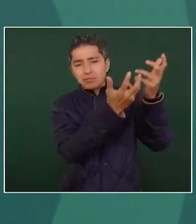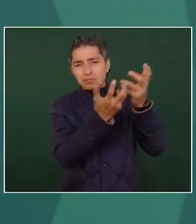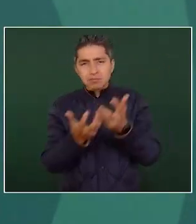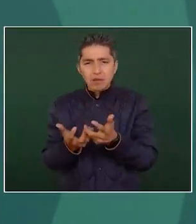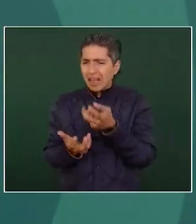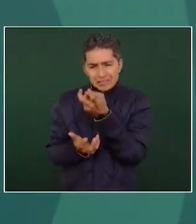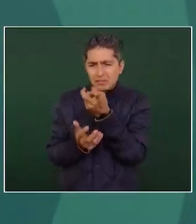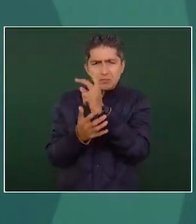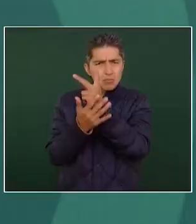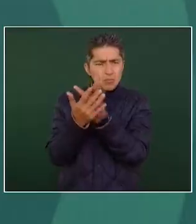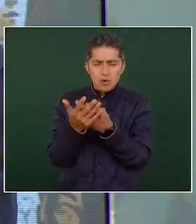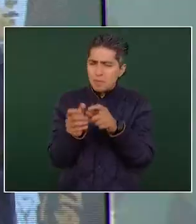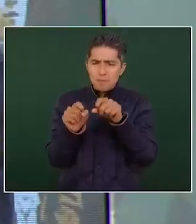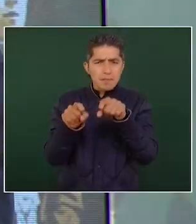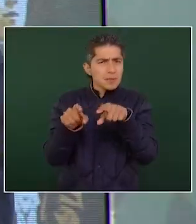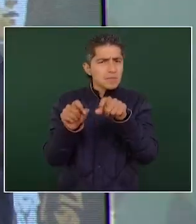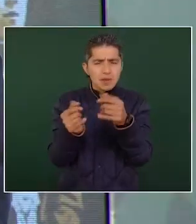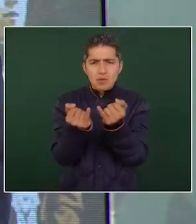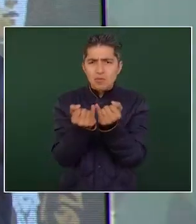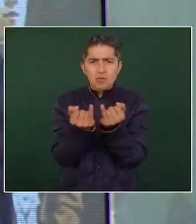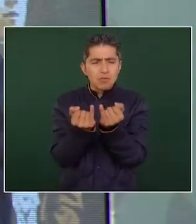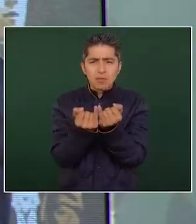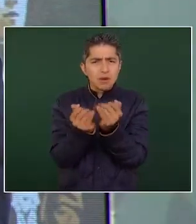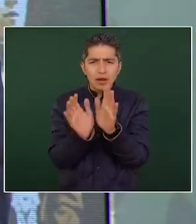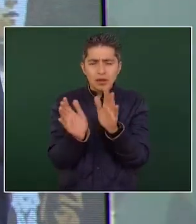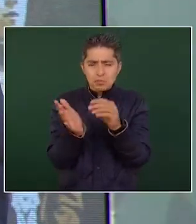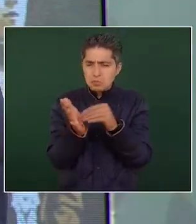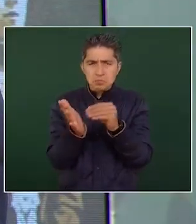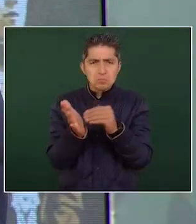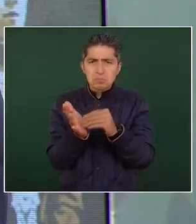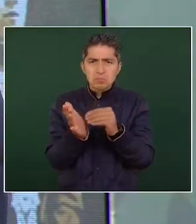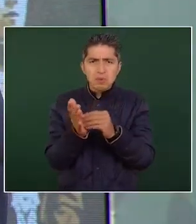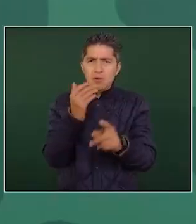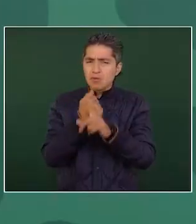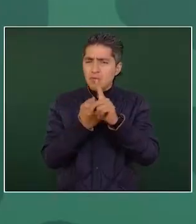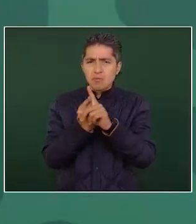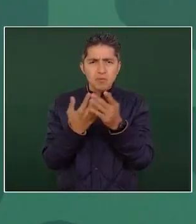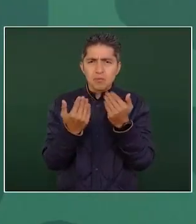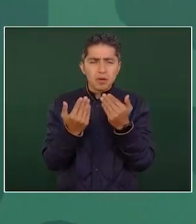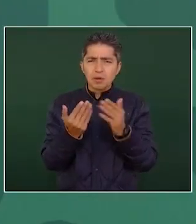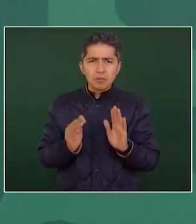mantiene igual, sin ningún problema.